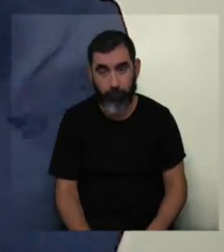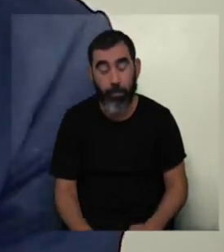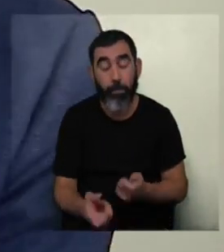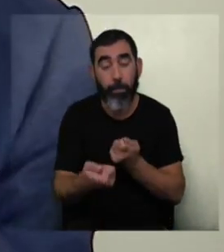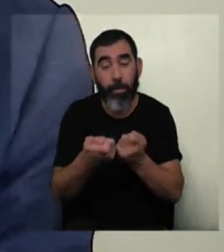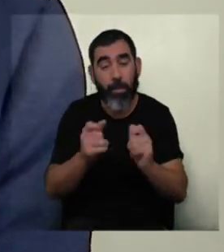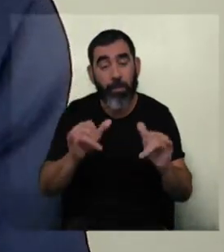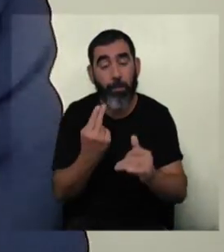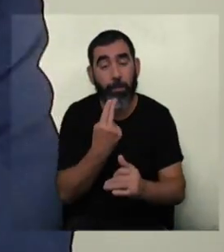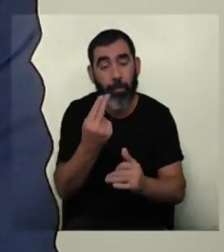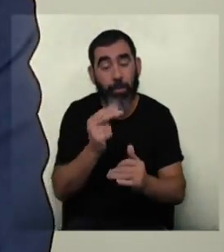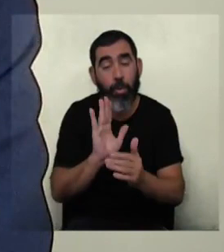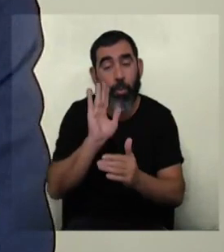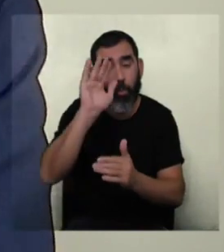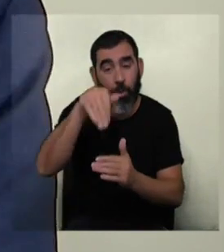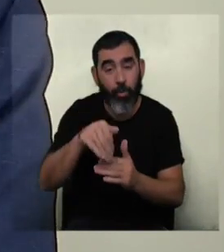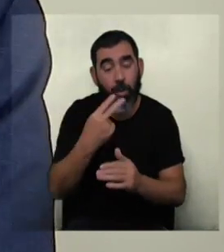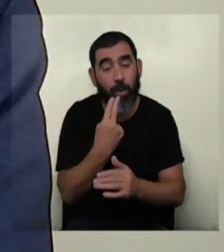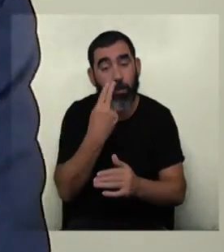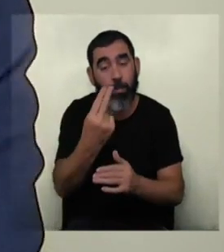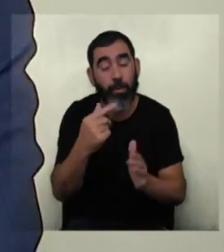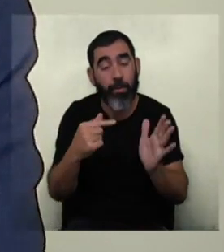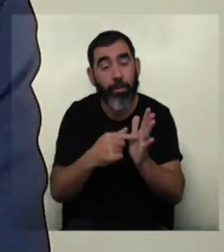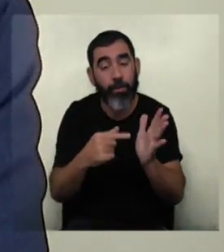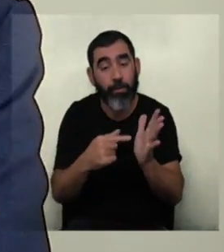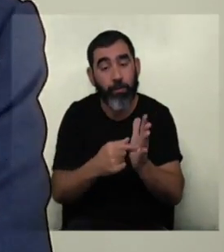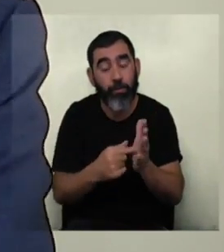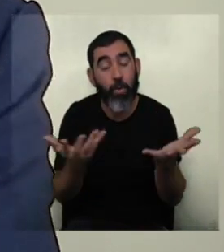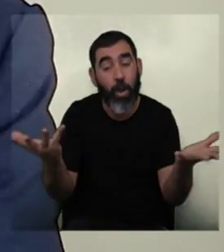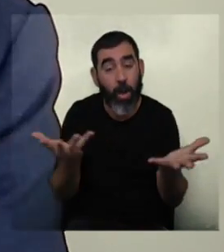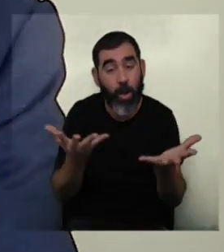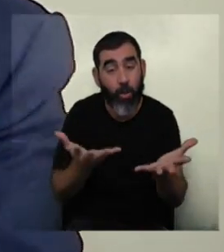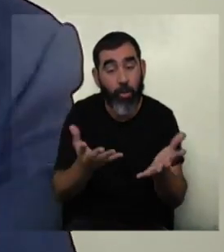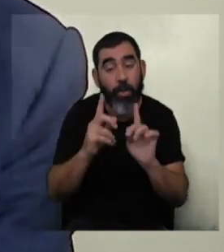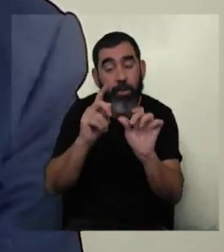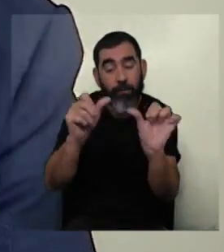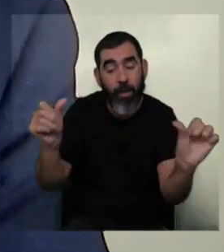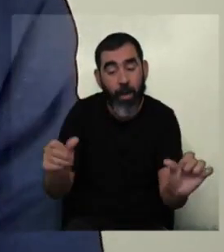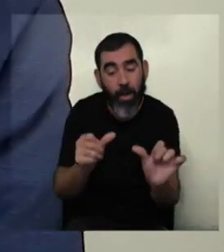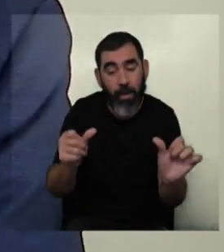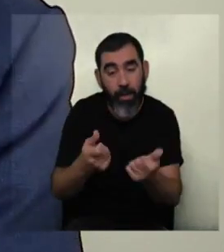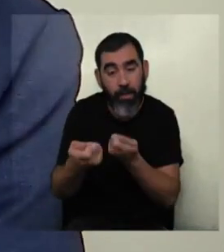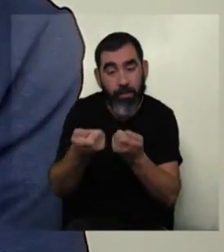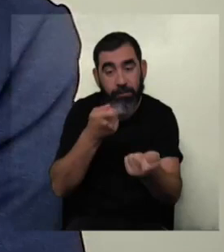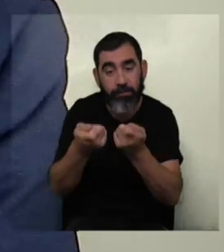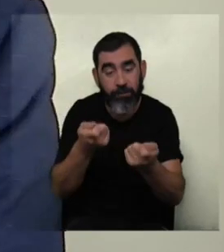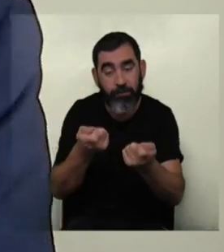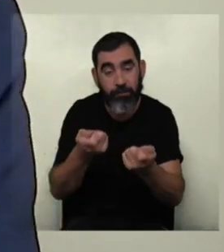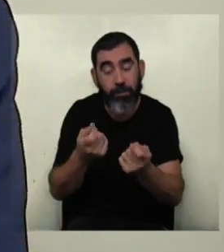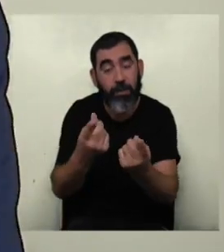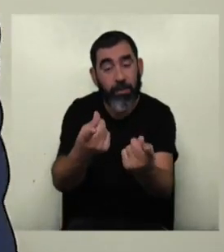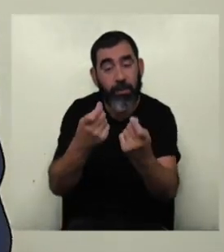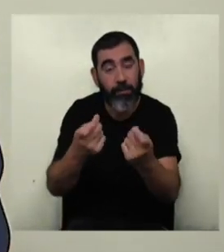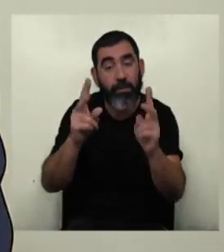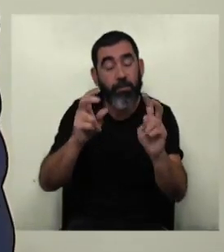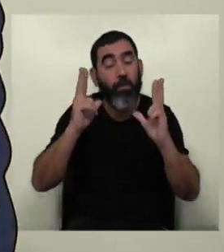autorizado, lo va a hacer el BROU, está autorizado por el director del BROU, ahora hay que ponerlo, ejecutarlo, aterrizarlo, para lo cual requiere desde el